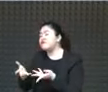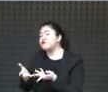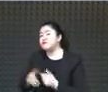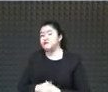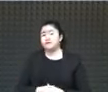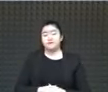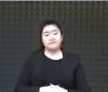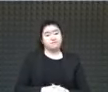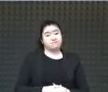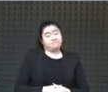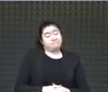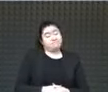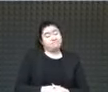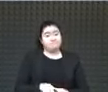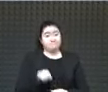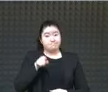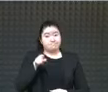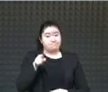puede hacer,